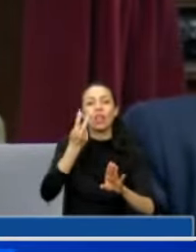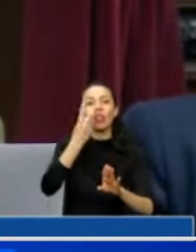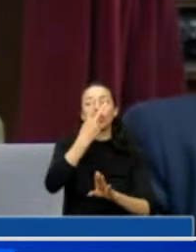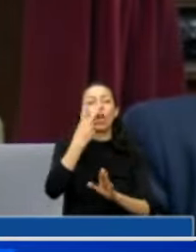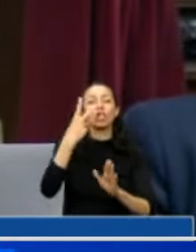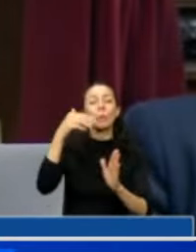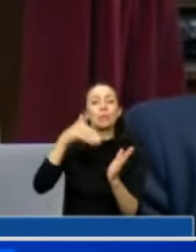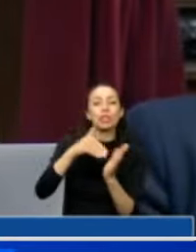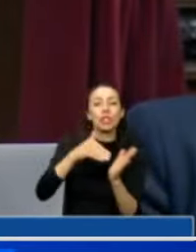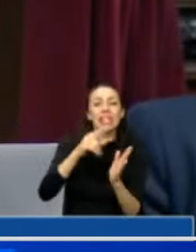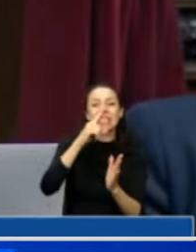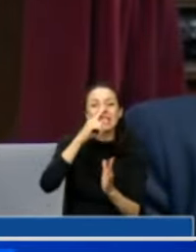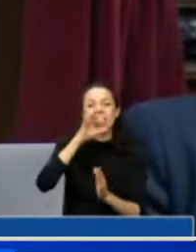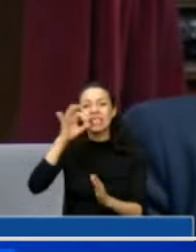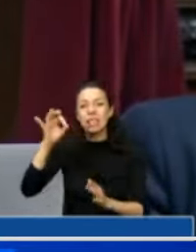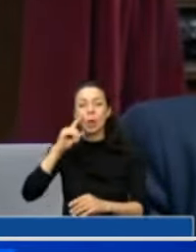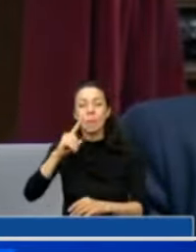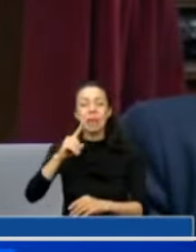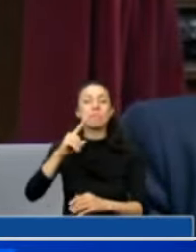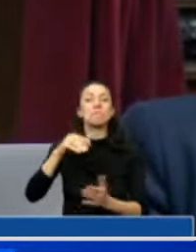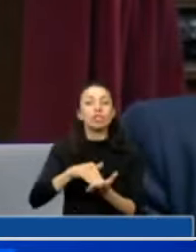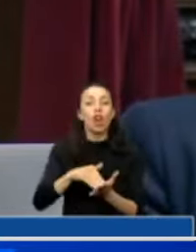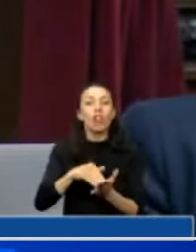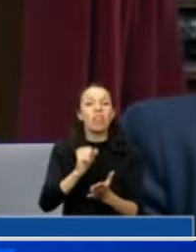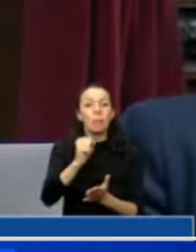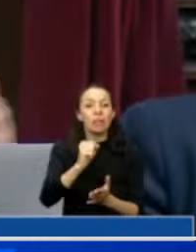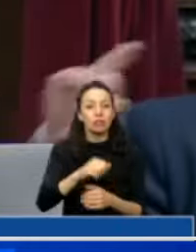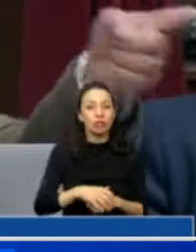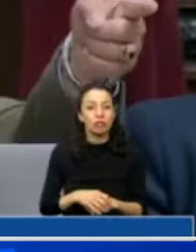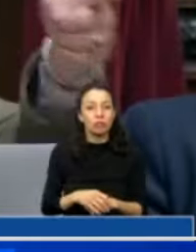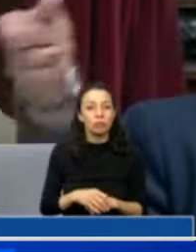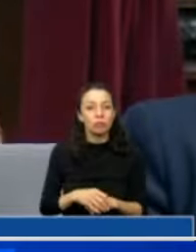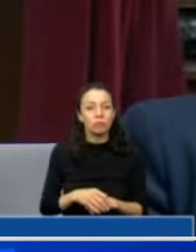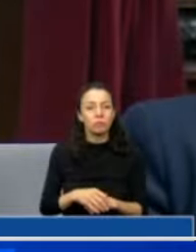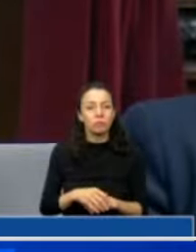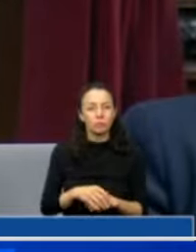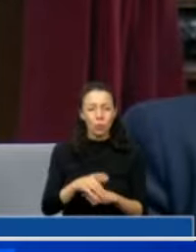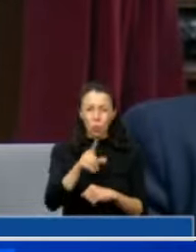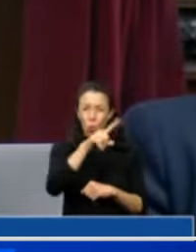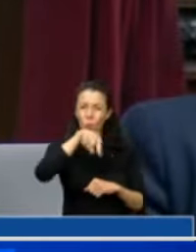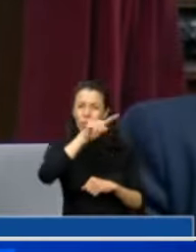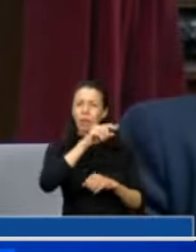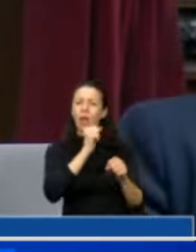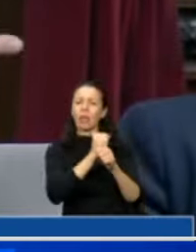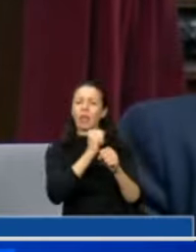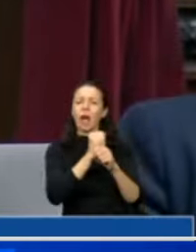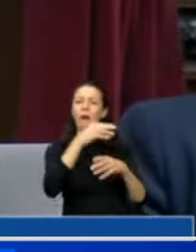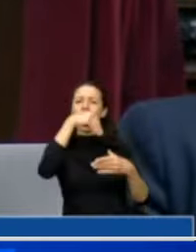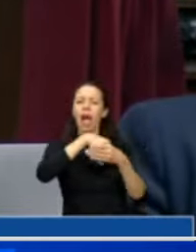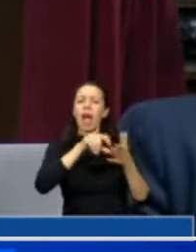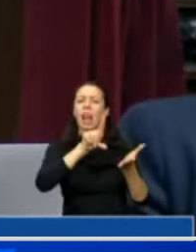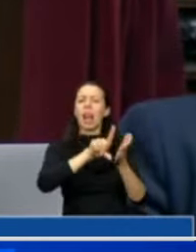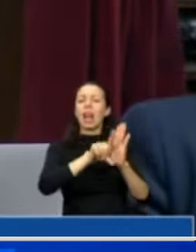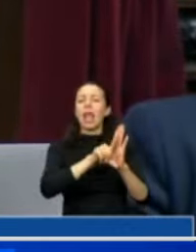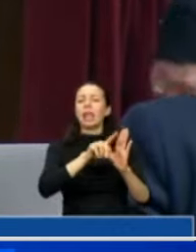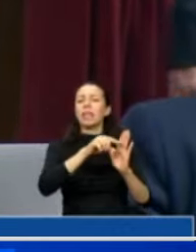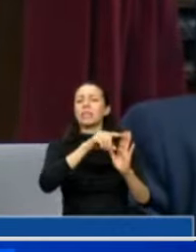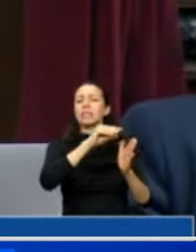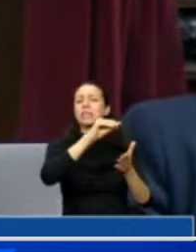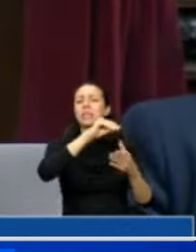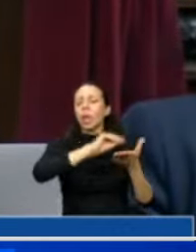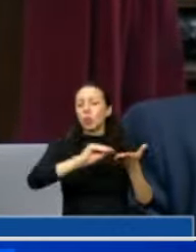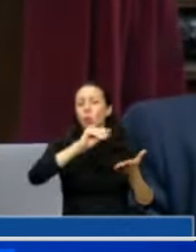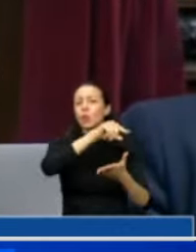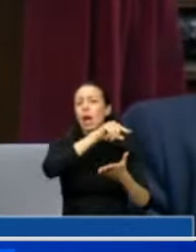las normas se da en el tiempo. Por eso yo estoy convencido que es lo que está haciendo todos estos conflictos que genera, porque él realmente